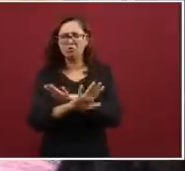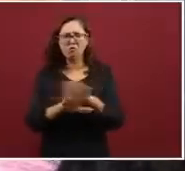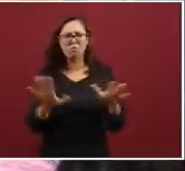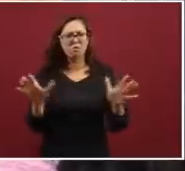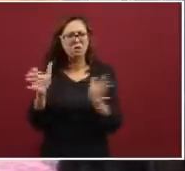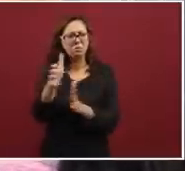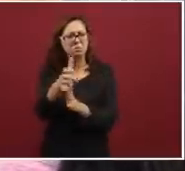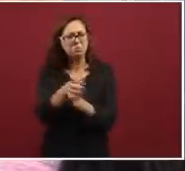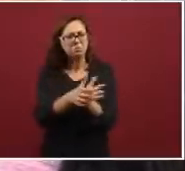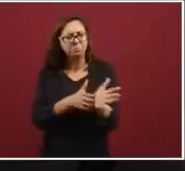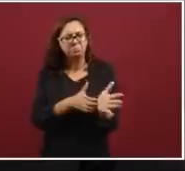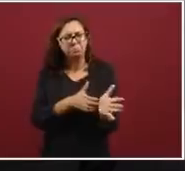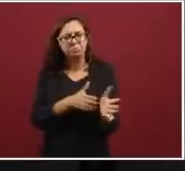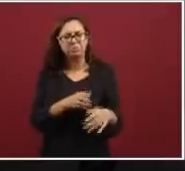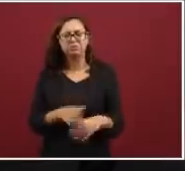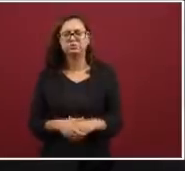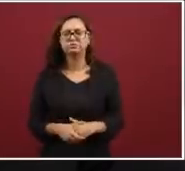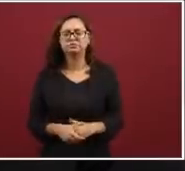completamente.